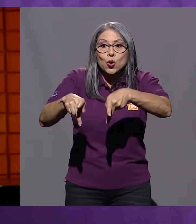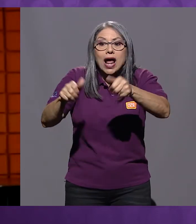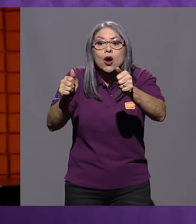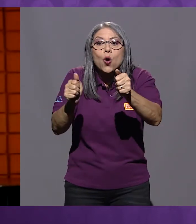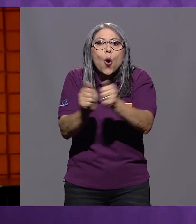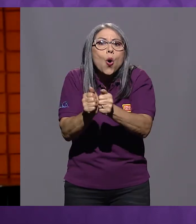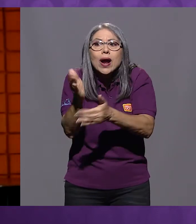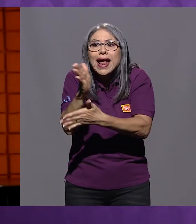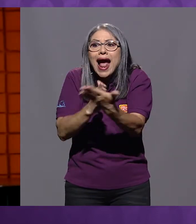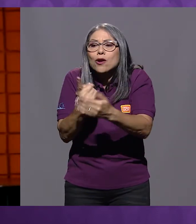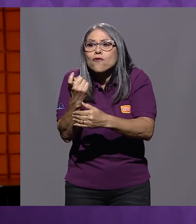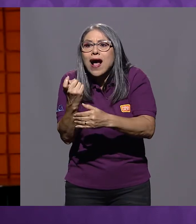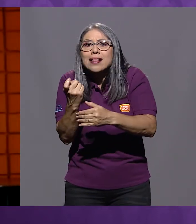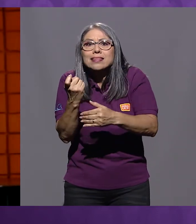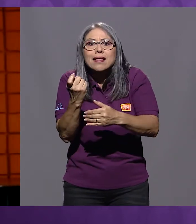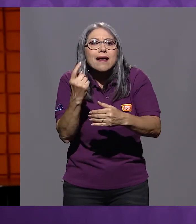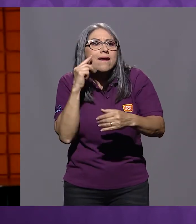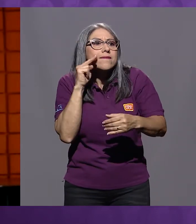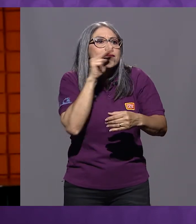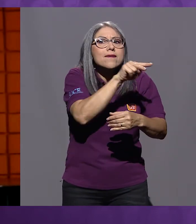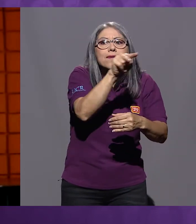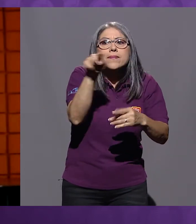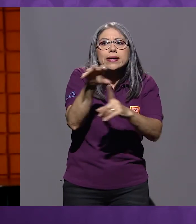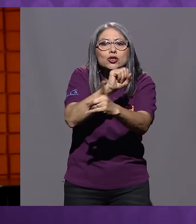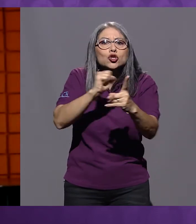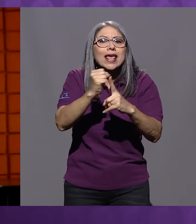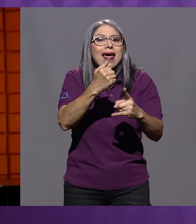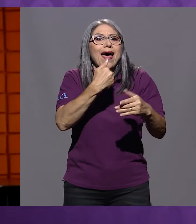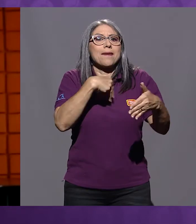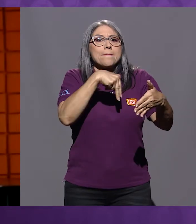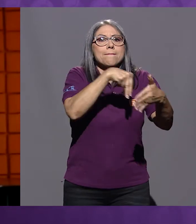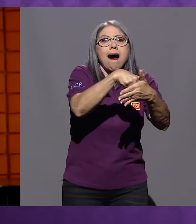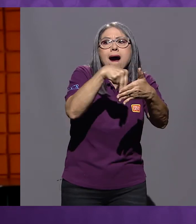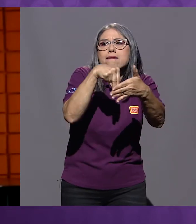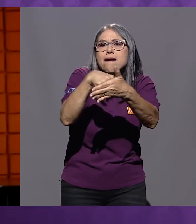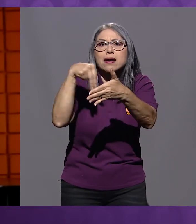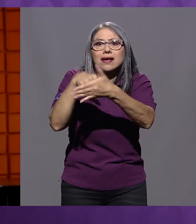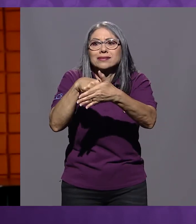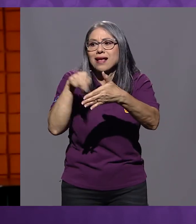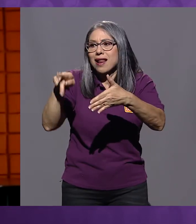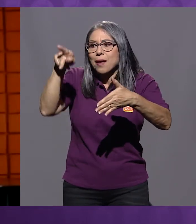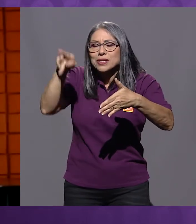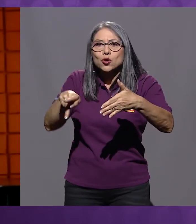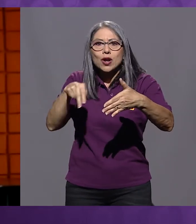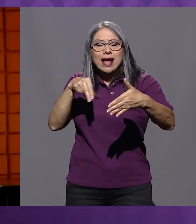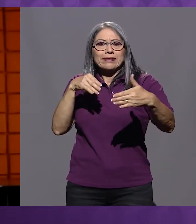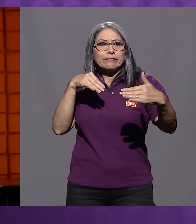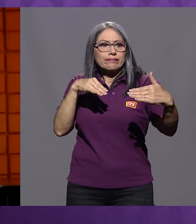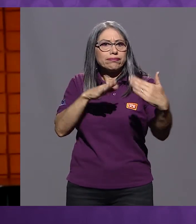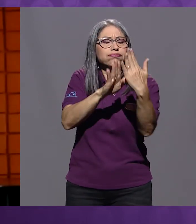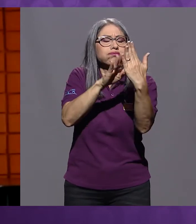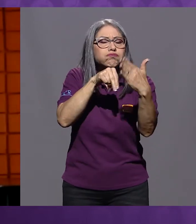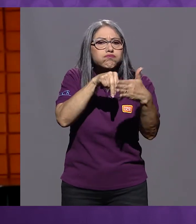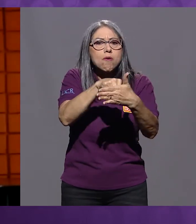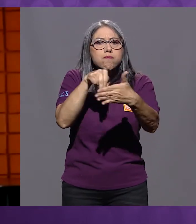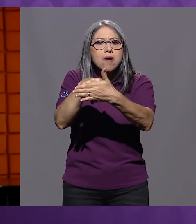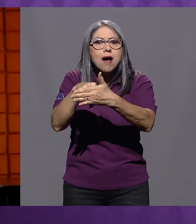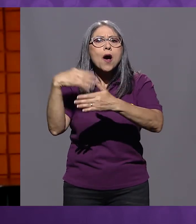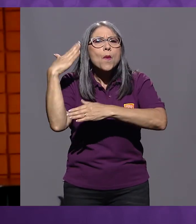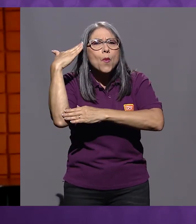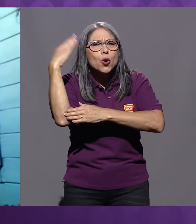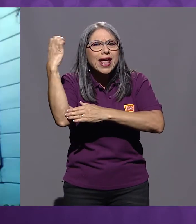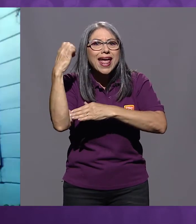deficiencia enfrenta en la sociedad. ¿Por qué? Porque se ha creado un mundo ideal para